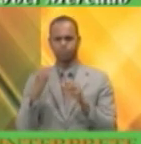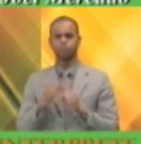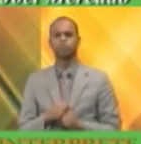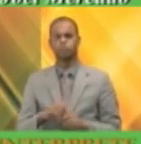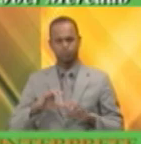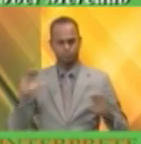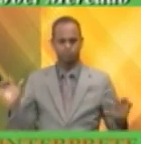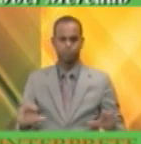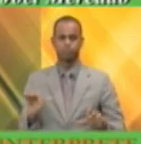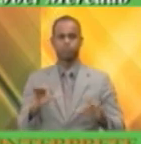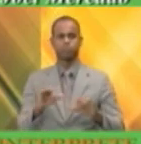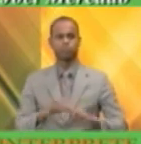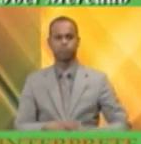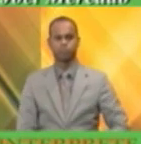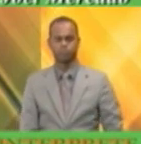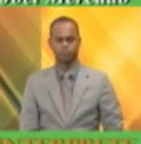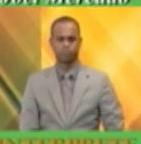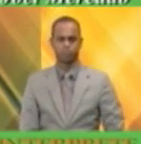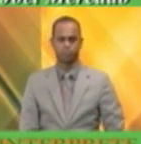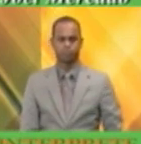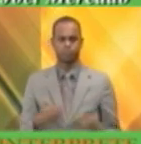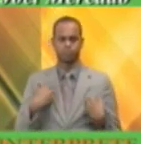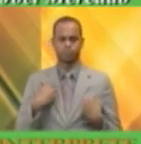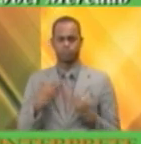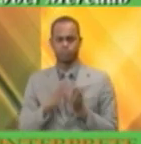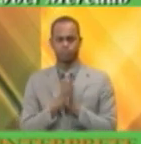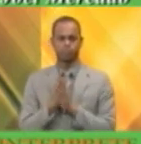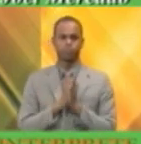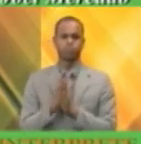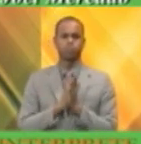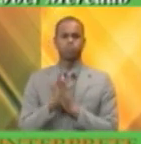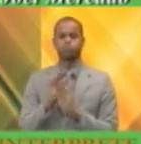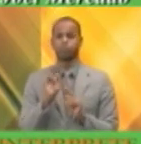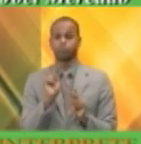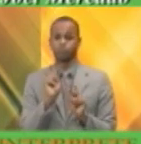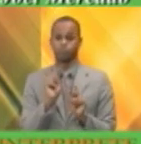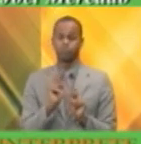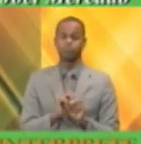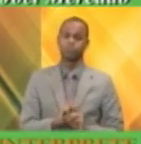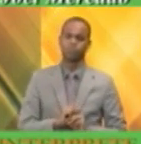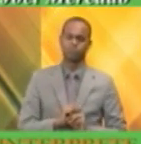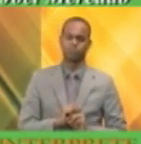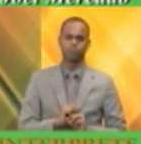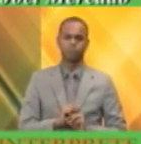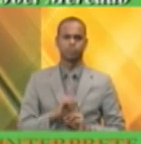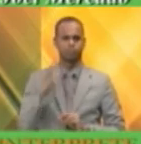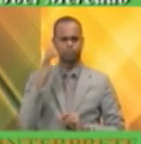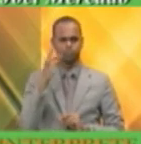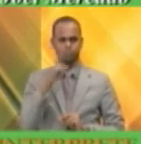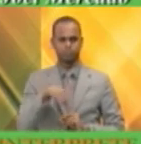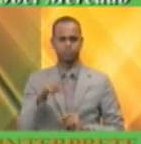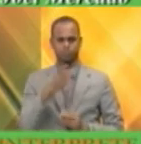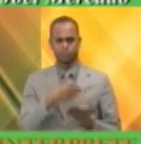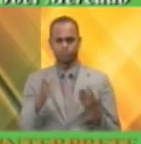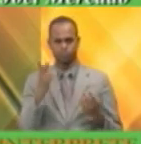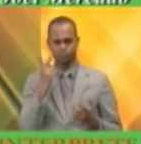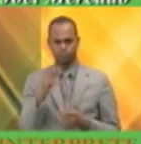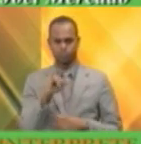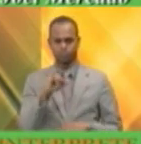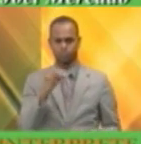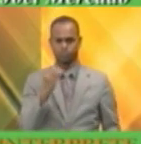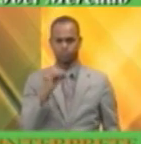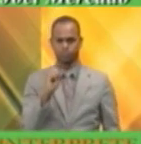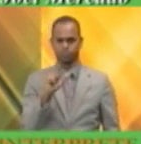Río. Tenemos una buena perspectiva porque precisamente el atleta que vieron ahí, a Joselito